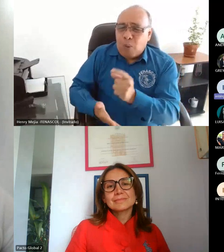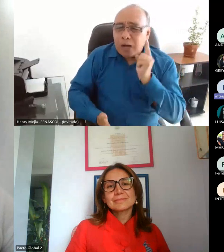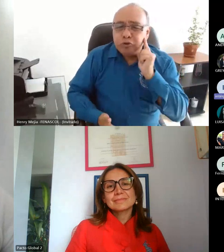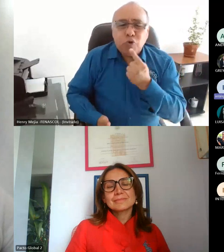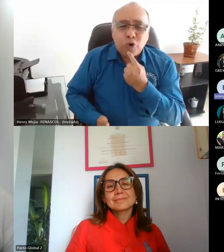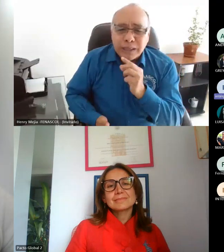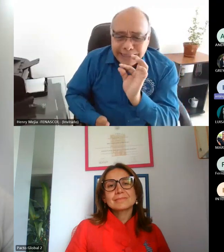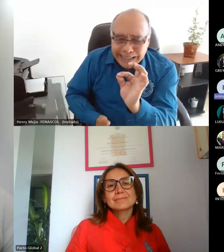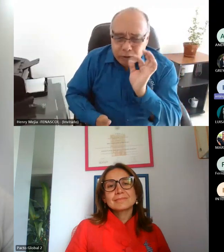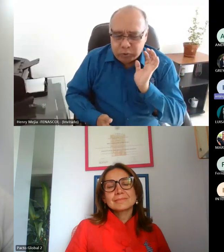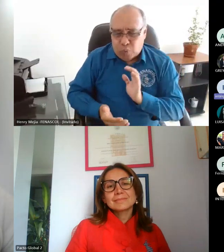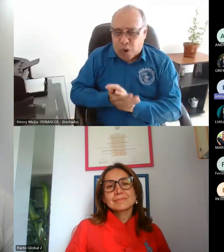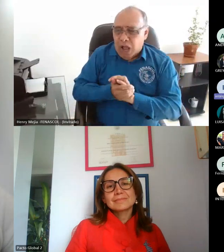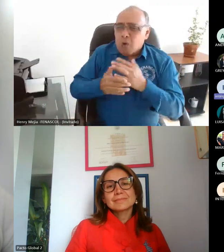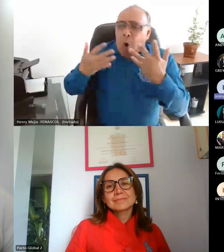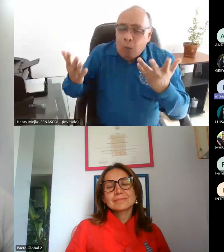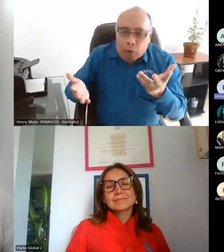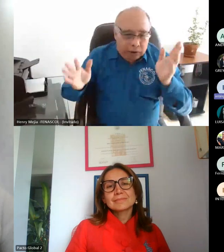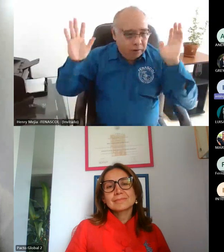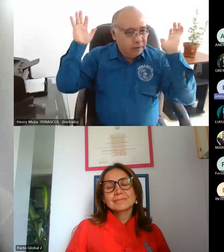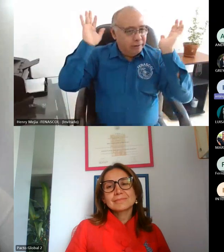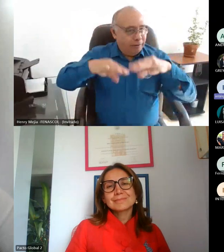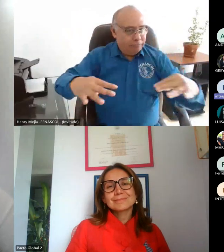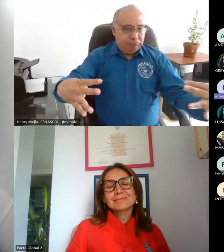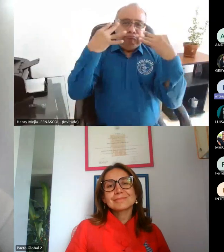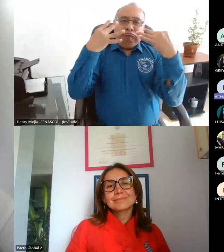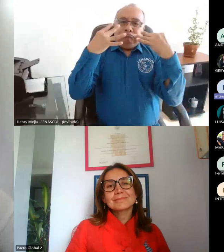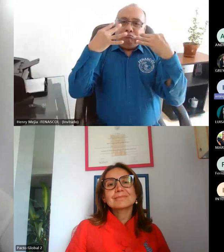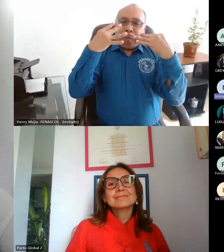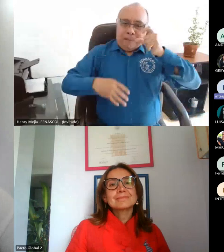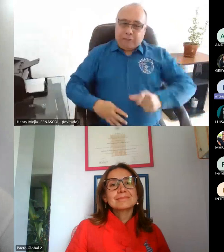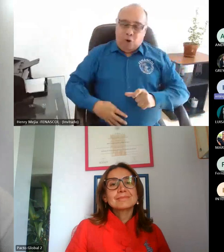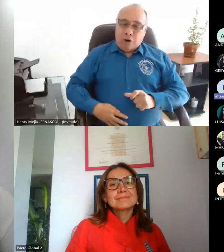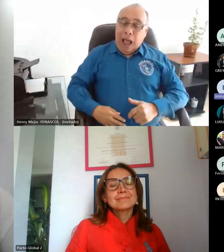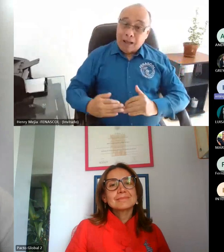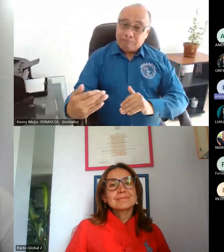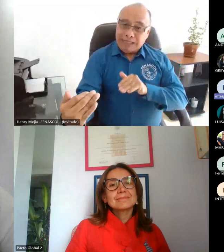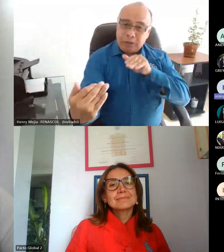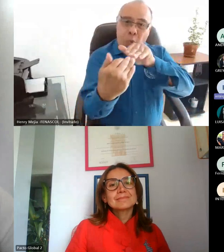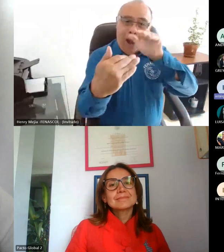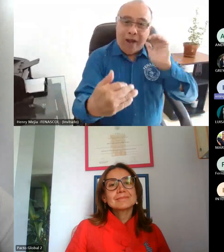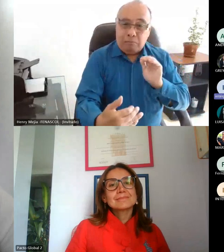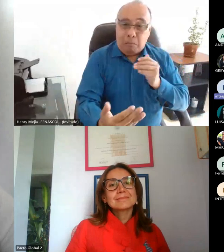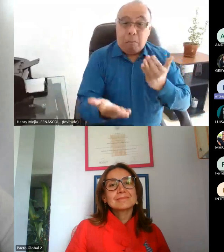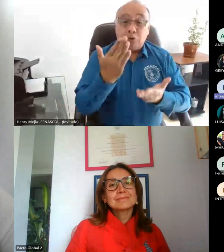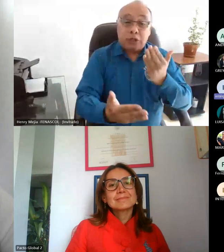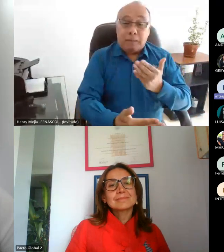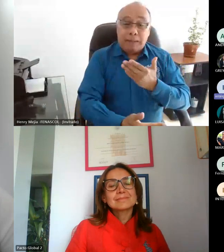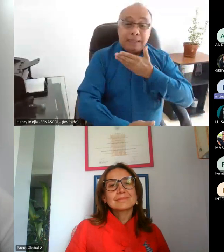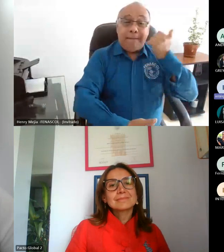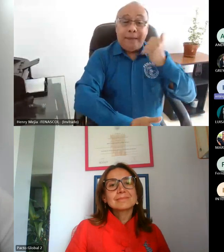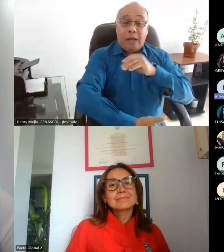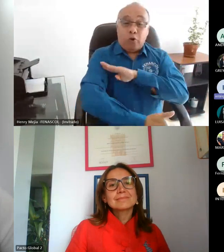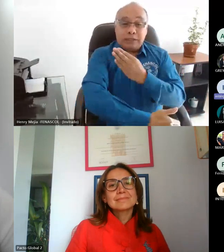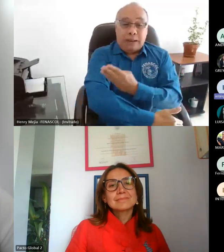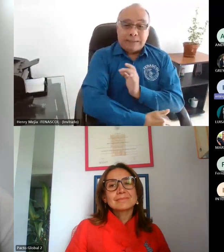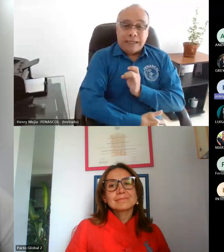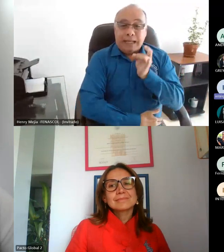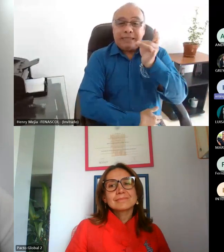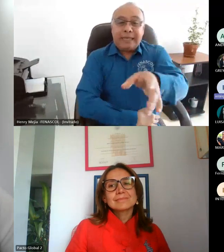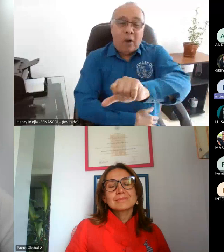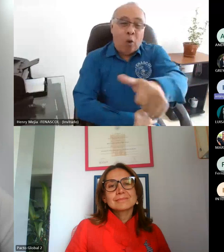muro de Ay la conmiseración Ay pobrecito Ay le voy a ayudar no veámonos como